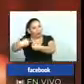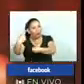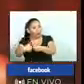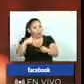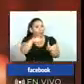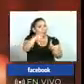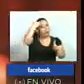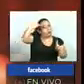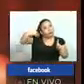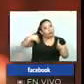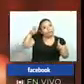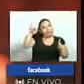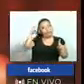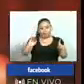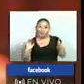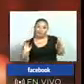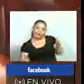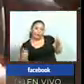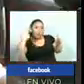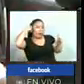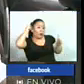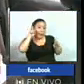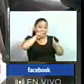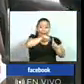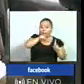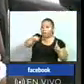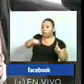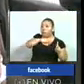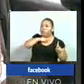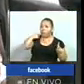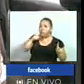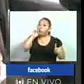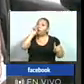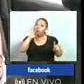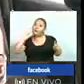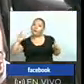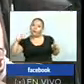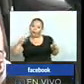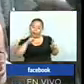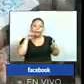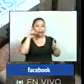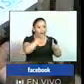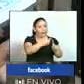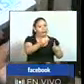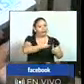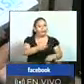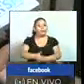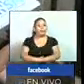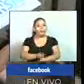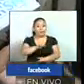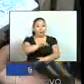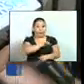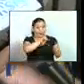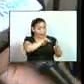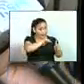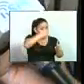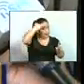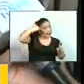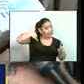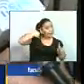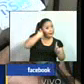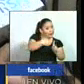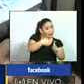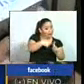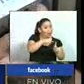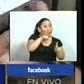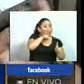matar a su sobrino Eric de 3 años. La fiscalía sostiene que ella es la principal implicada en el crimen. Tía del menor fue quien